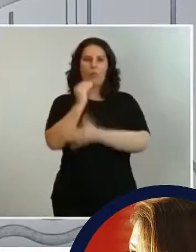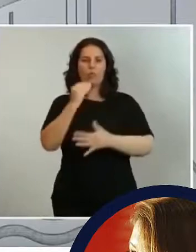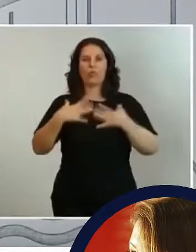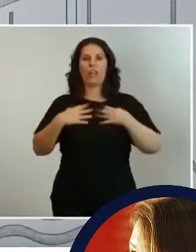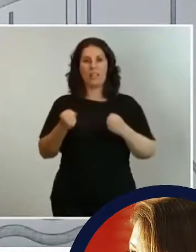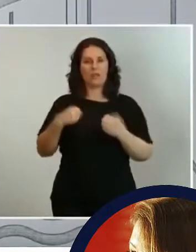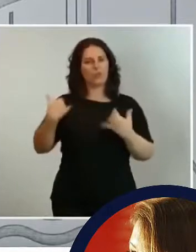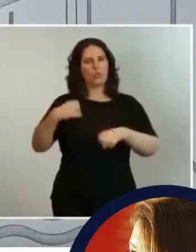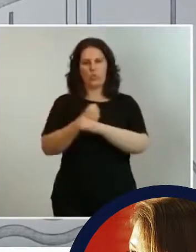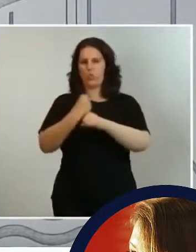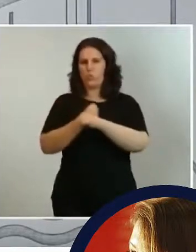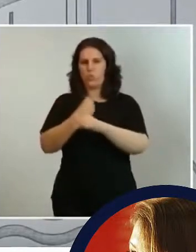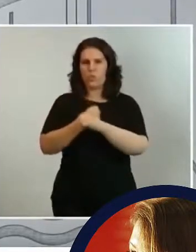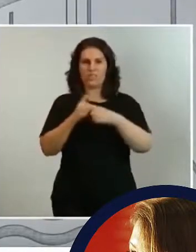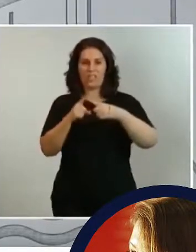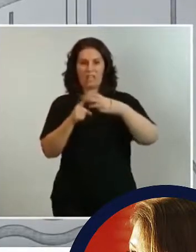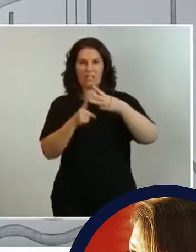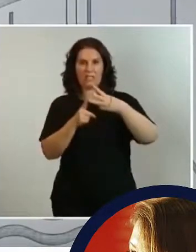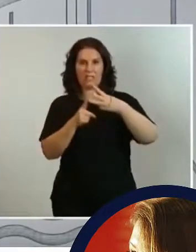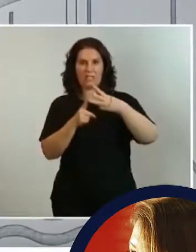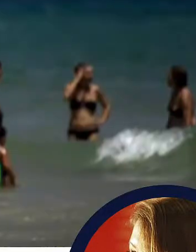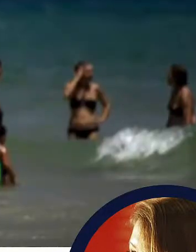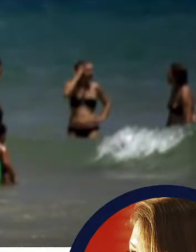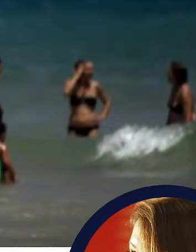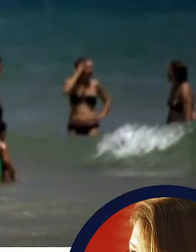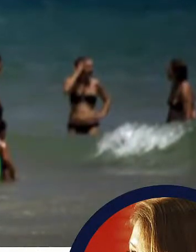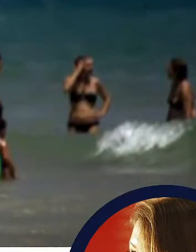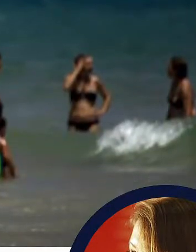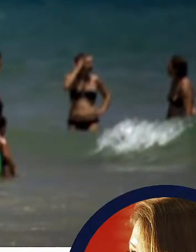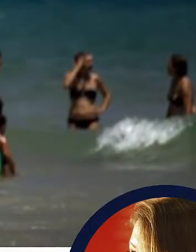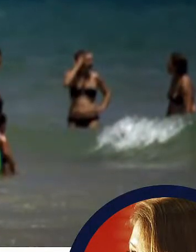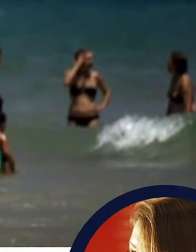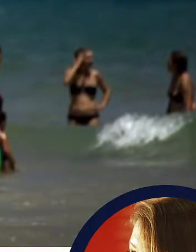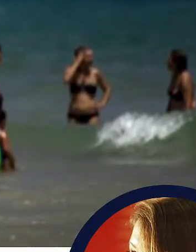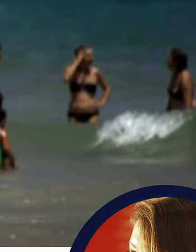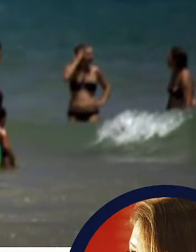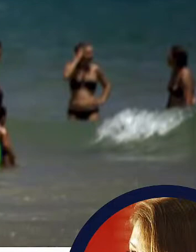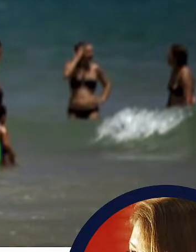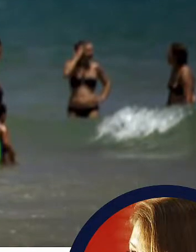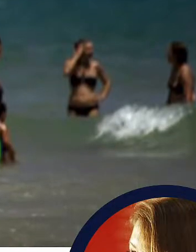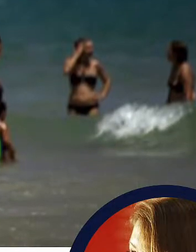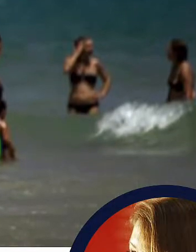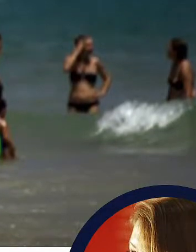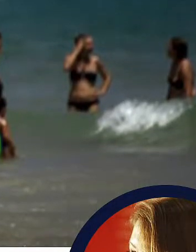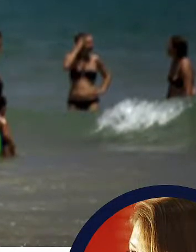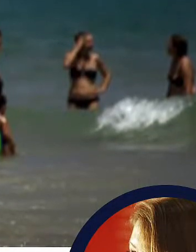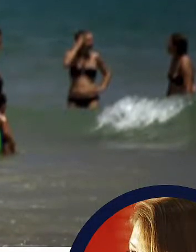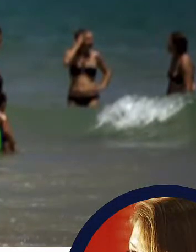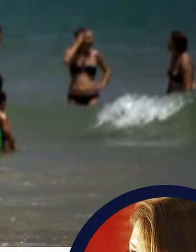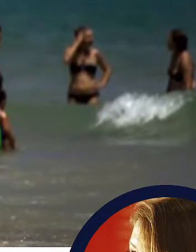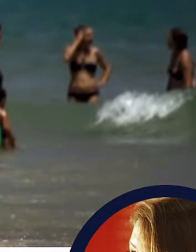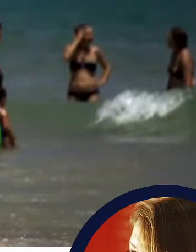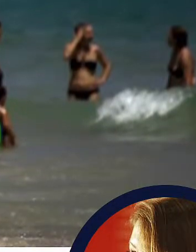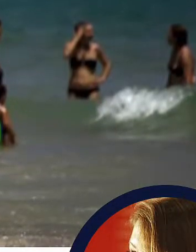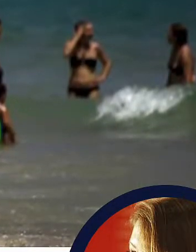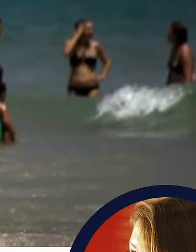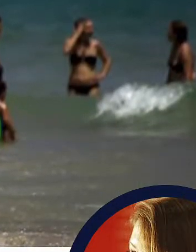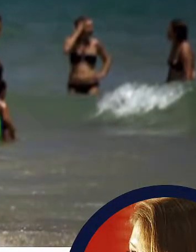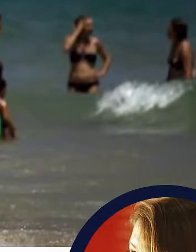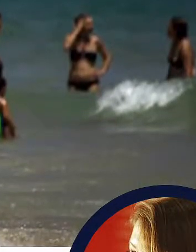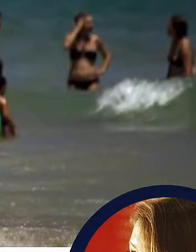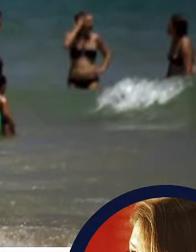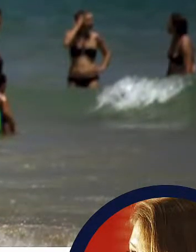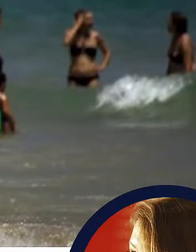vio como muy claro, ¿no? Que se vio sorprendido por esta pandemia. No creo que vaya a ocurrir